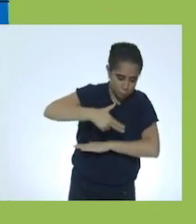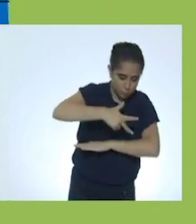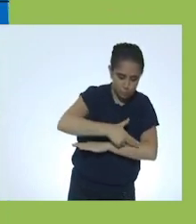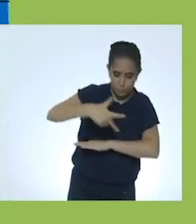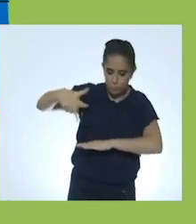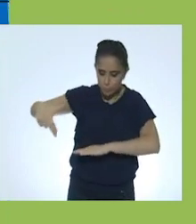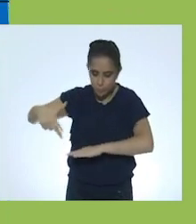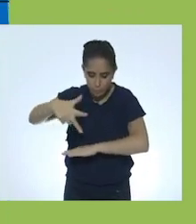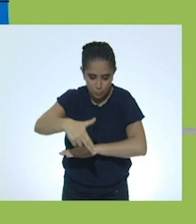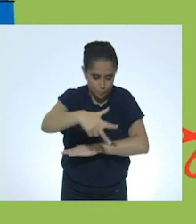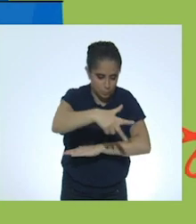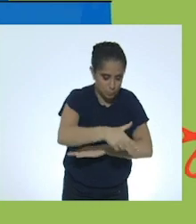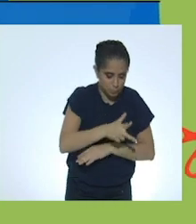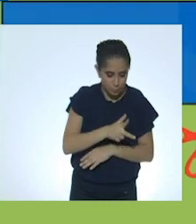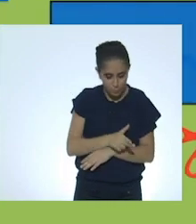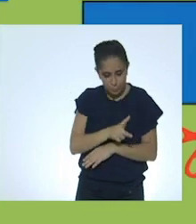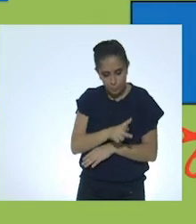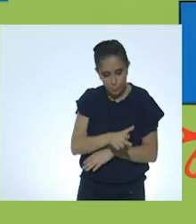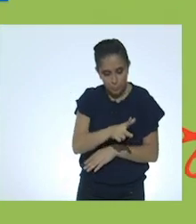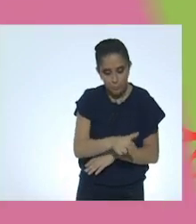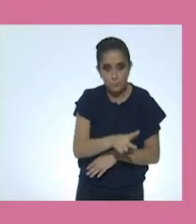las líneas marcadas.